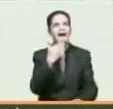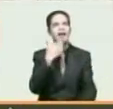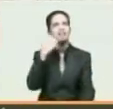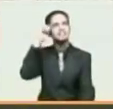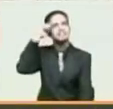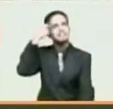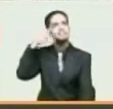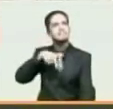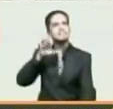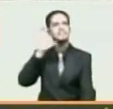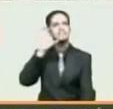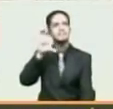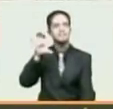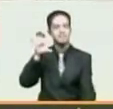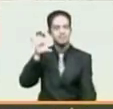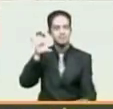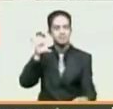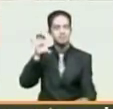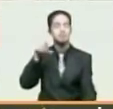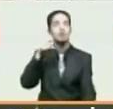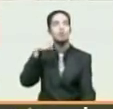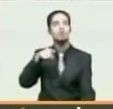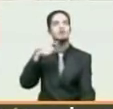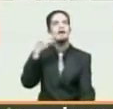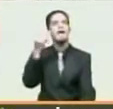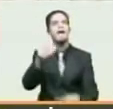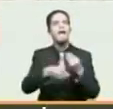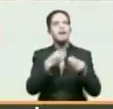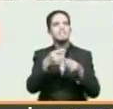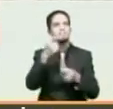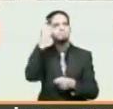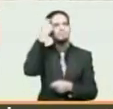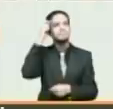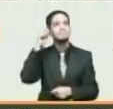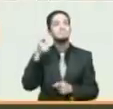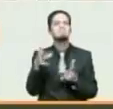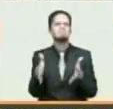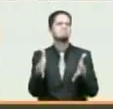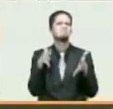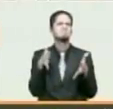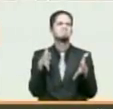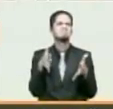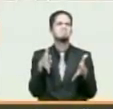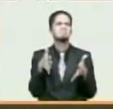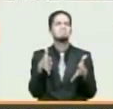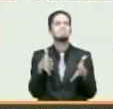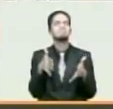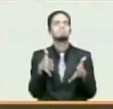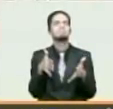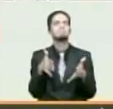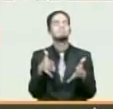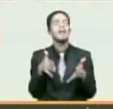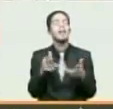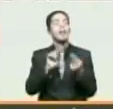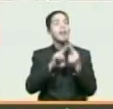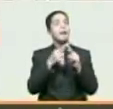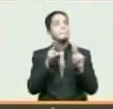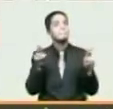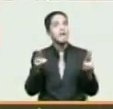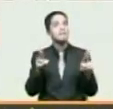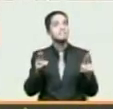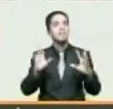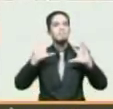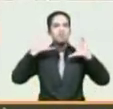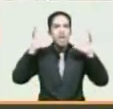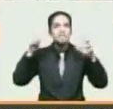país. Es un hecho memorable. Se logró parte de la ansiada paz de la violencia callejera.